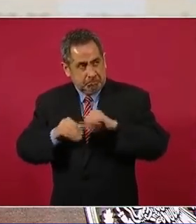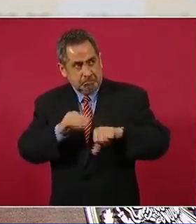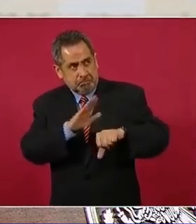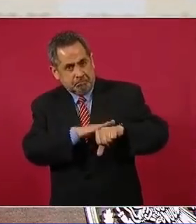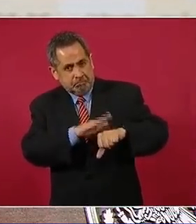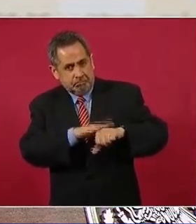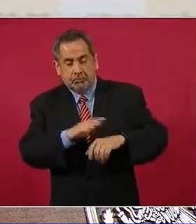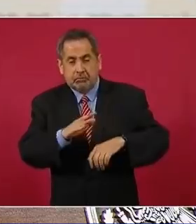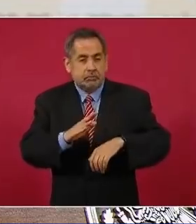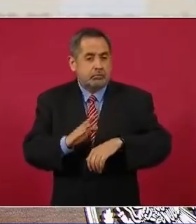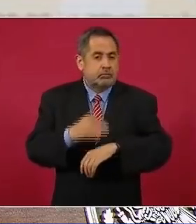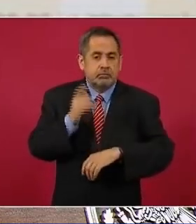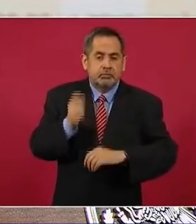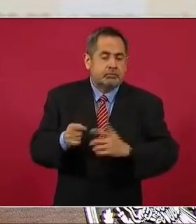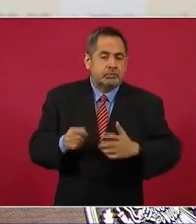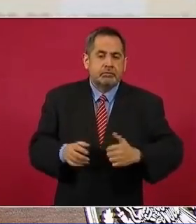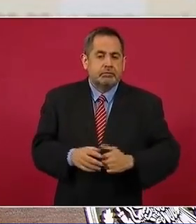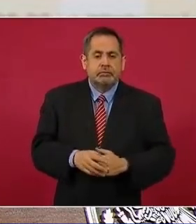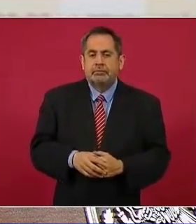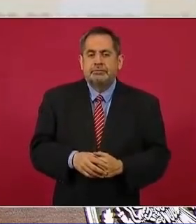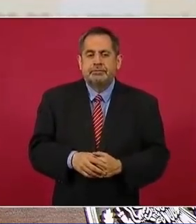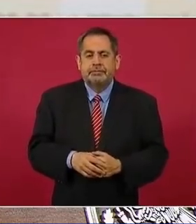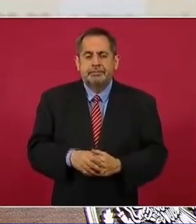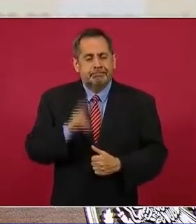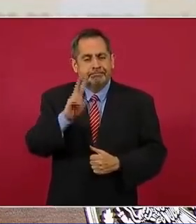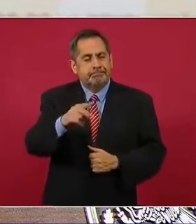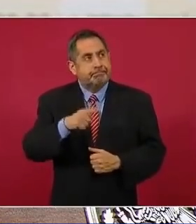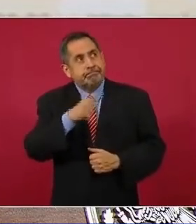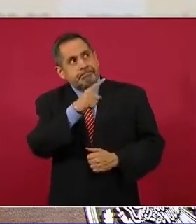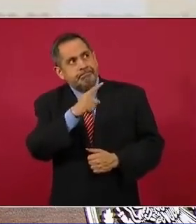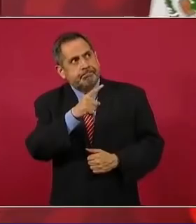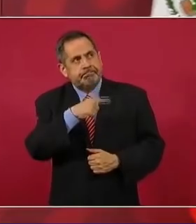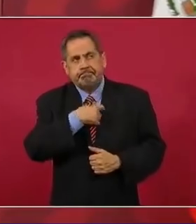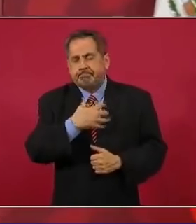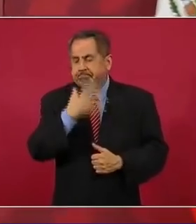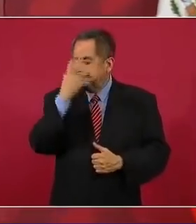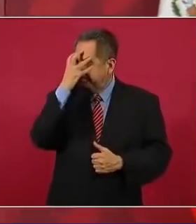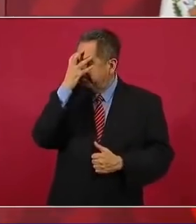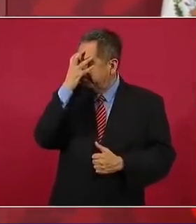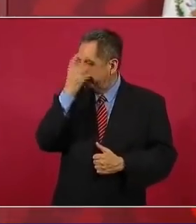porque la verdad me apena.